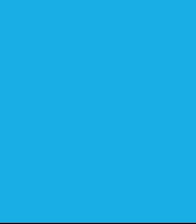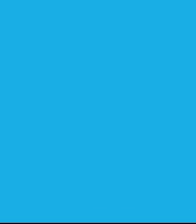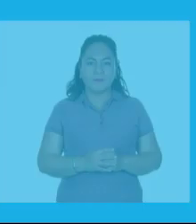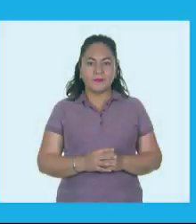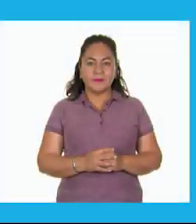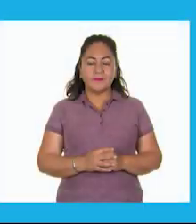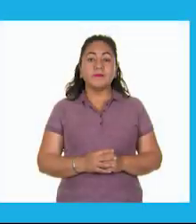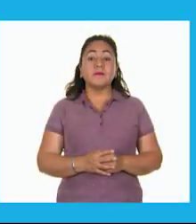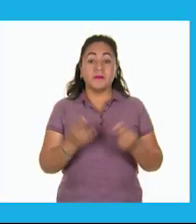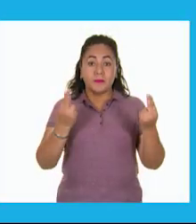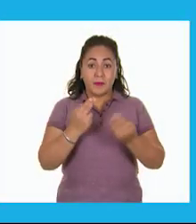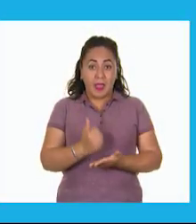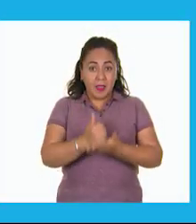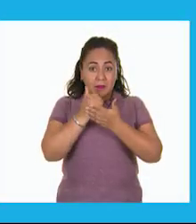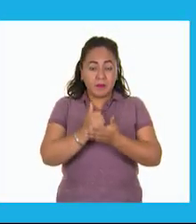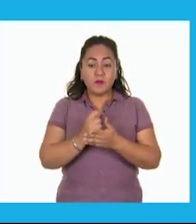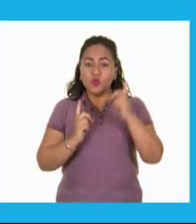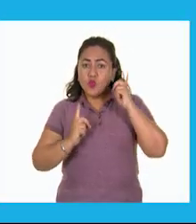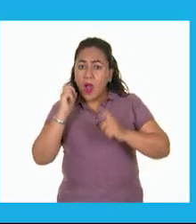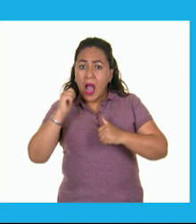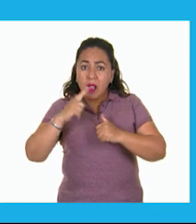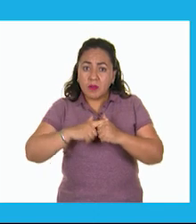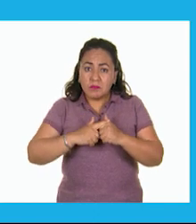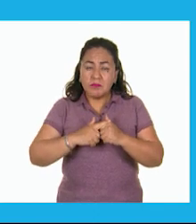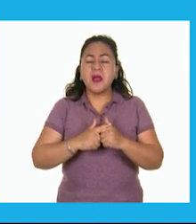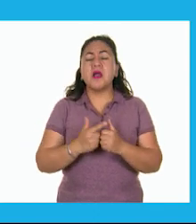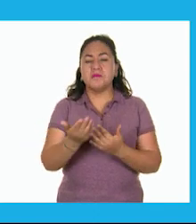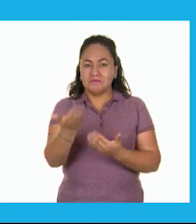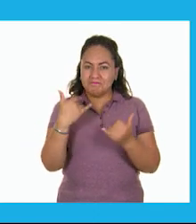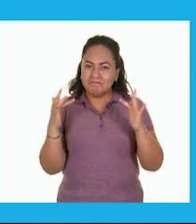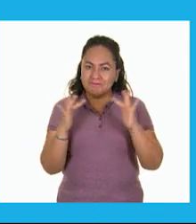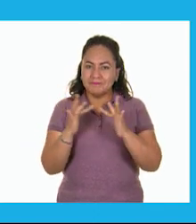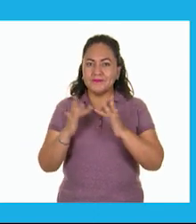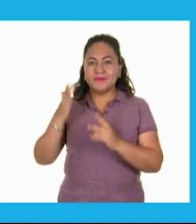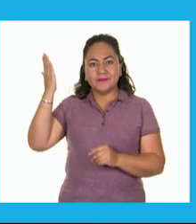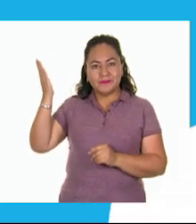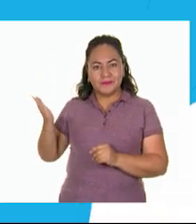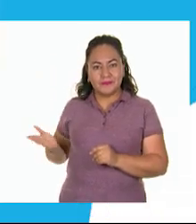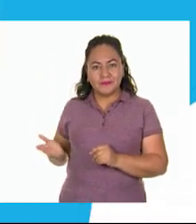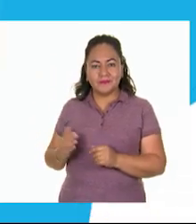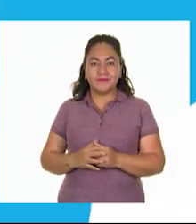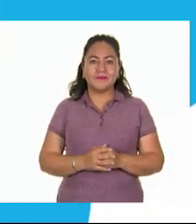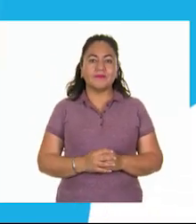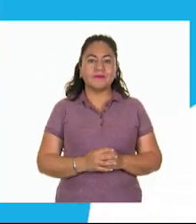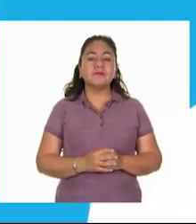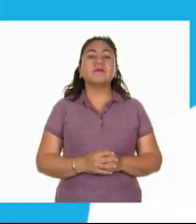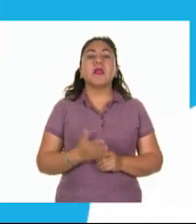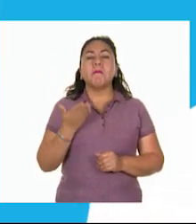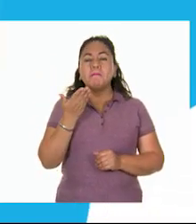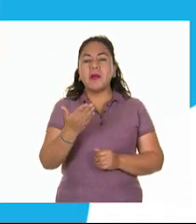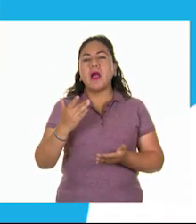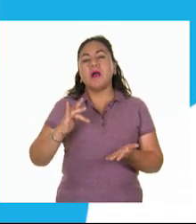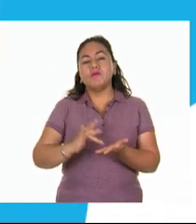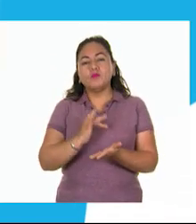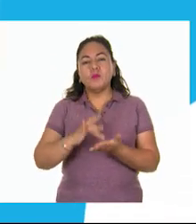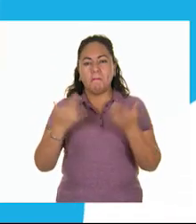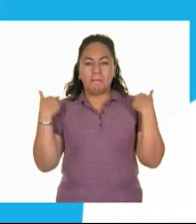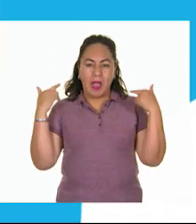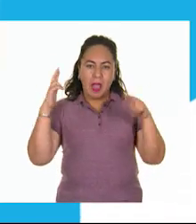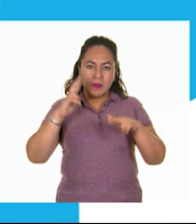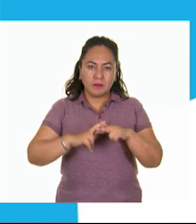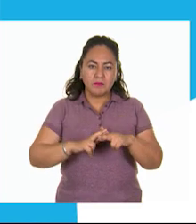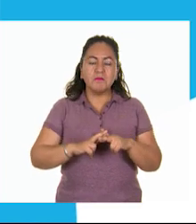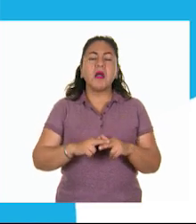Si necesitas ayuda para resolver tus dudas, contáctanos. Para solicitar apoyo